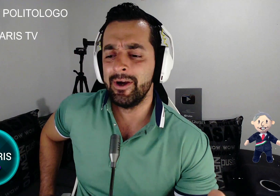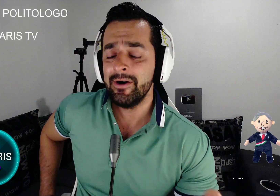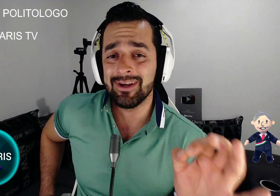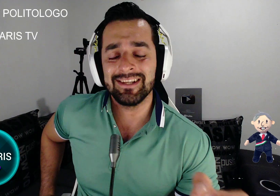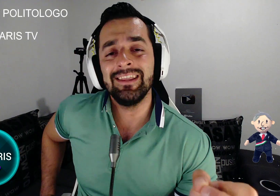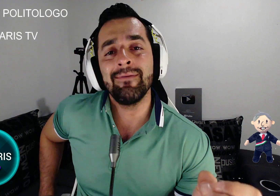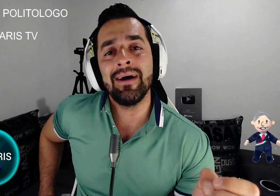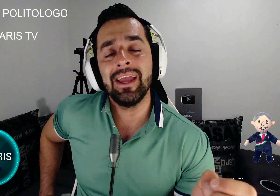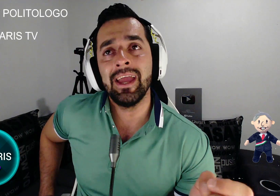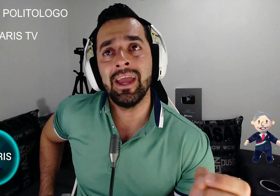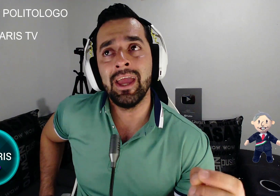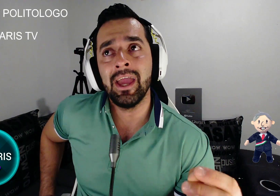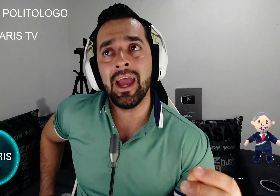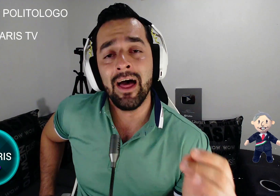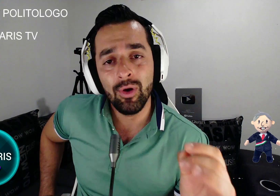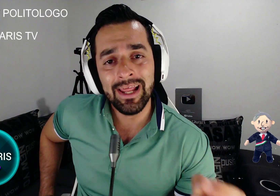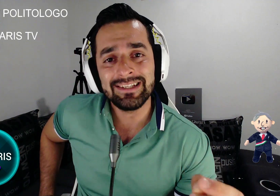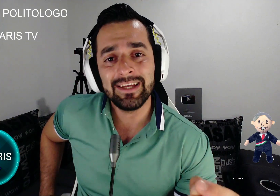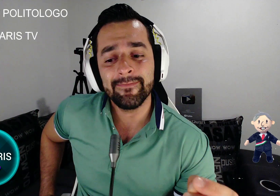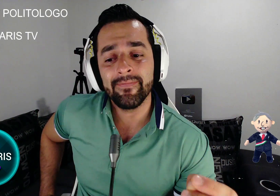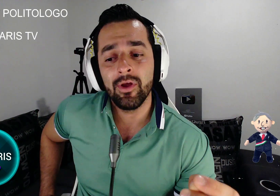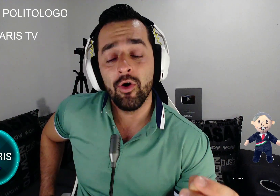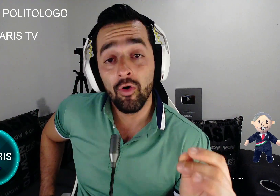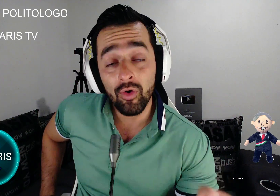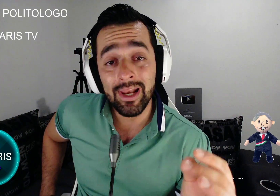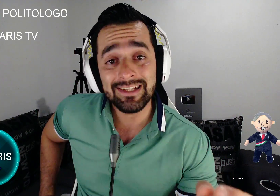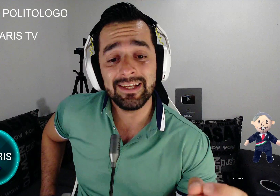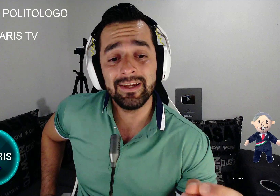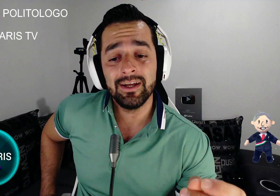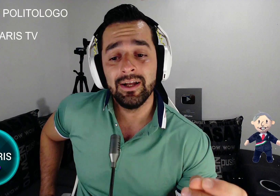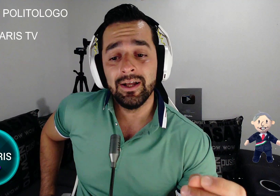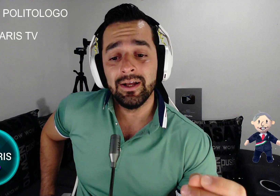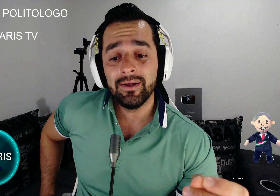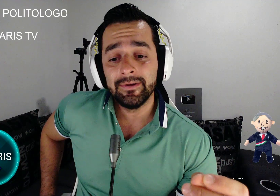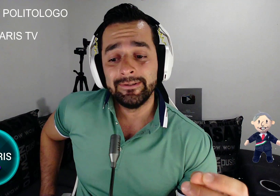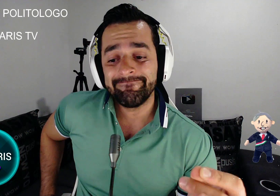porque es el tema que adolece odolece